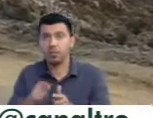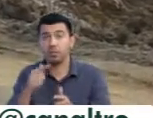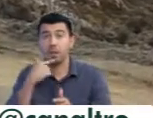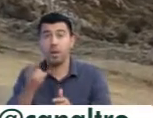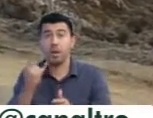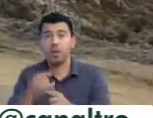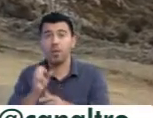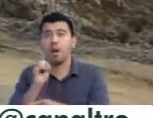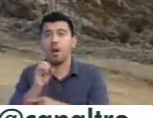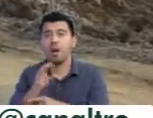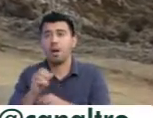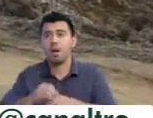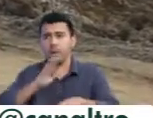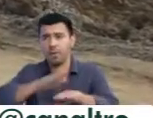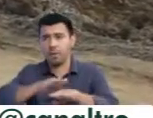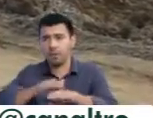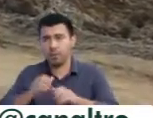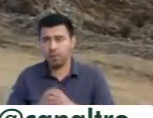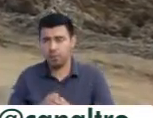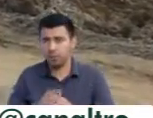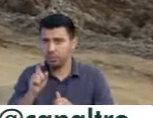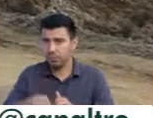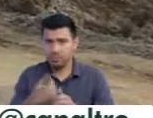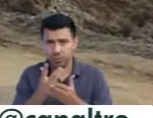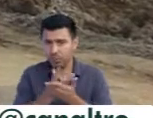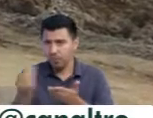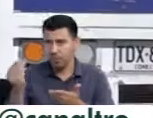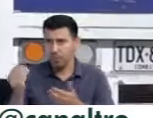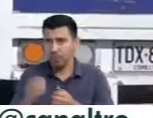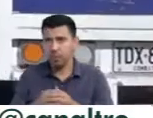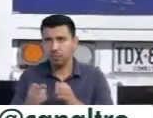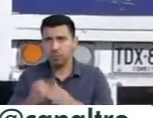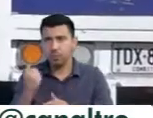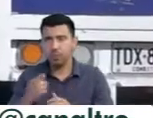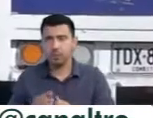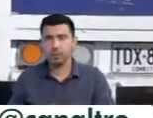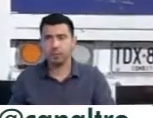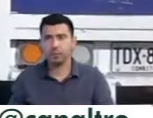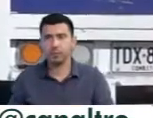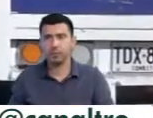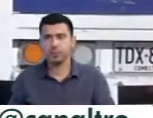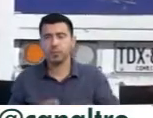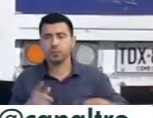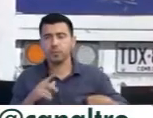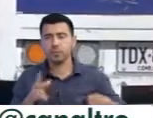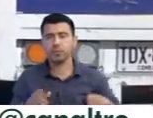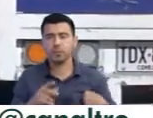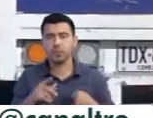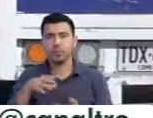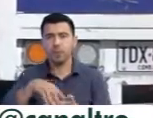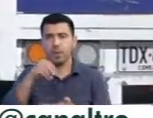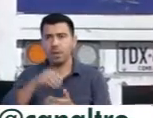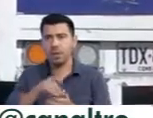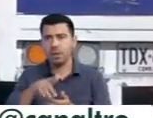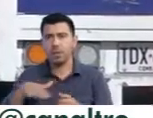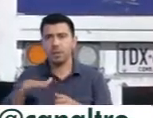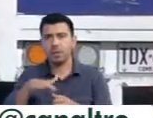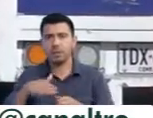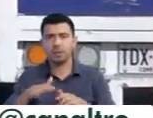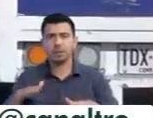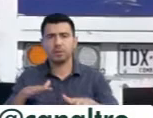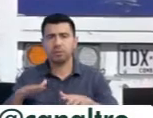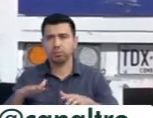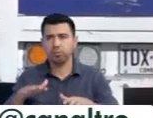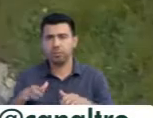alarma o que se dé aviso, pues puedan salir inmediatamente. En el lugar en donde se presenta la falla geológica hay un consorcio